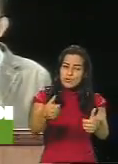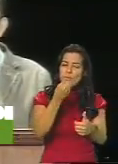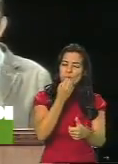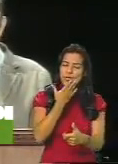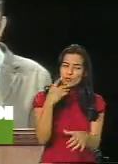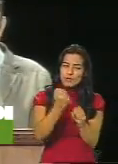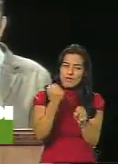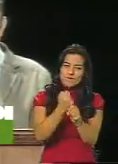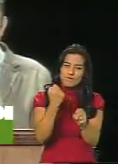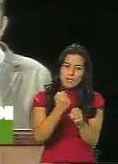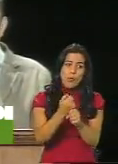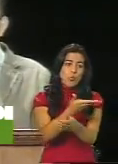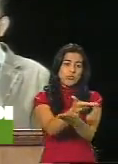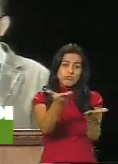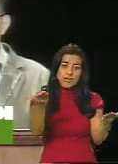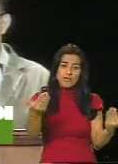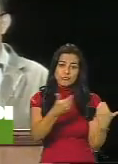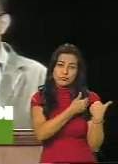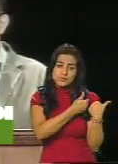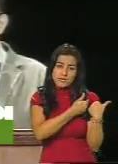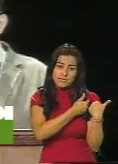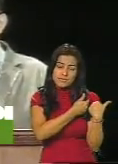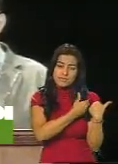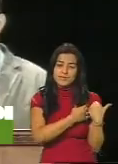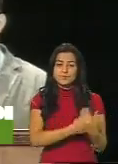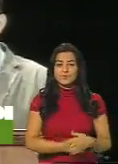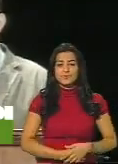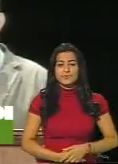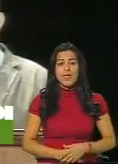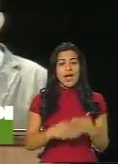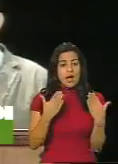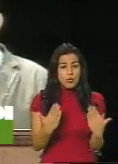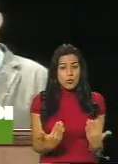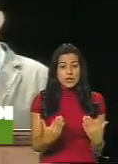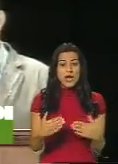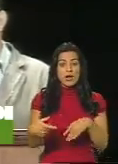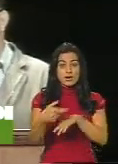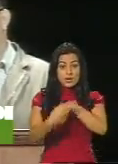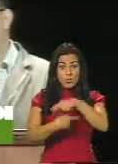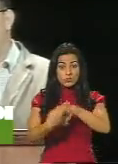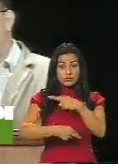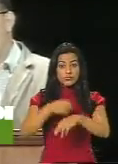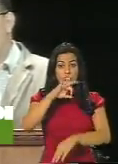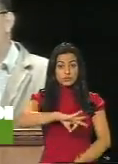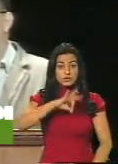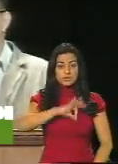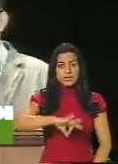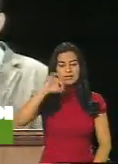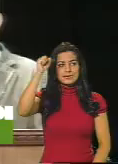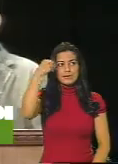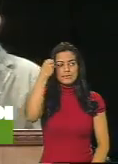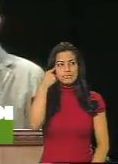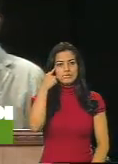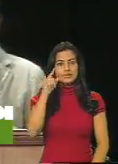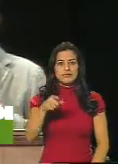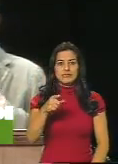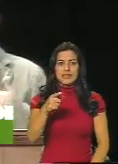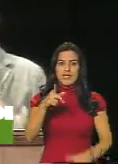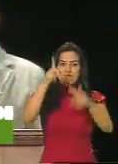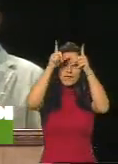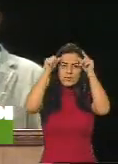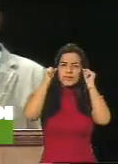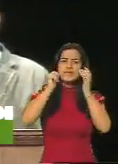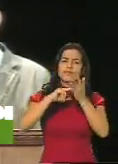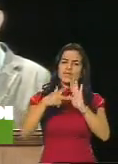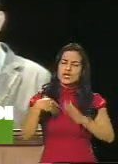ustedes ejercen, que ustedes practican. Y concebida ahora en la Revolución Socialista como un instrumento para dar